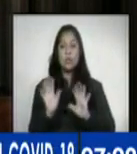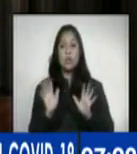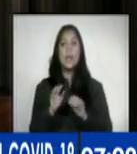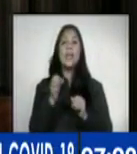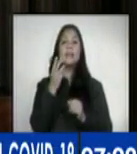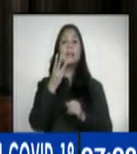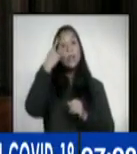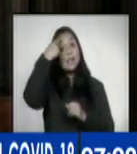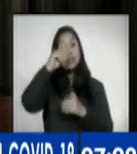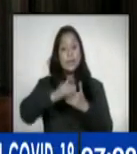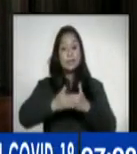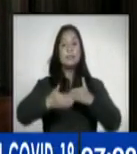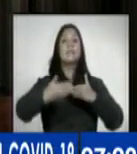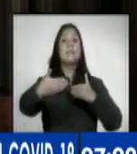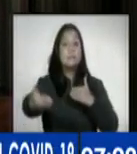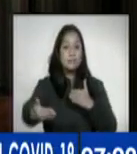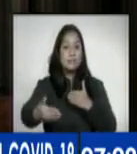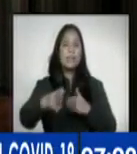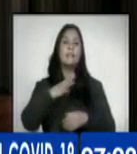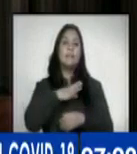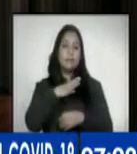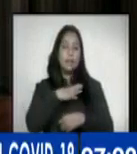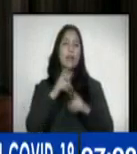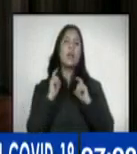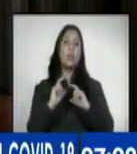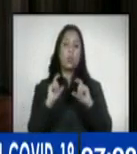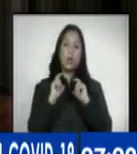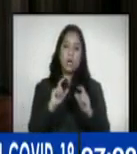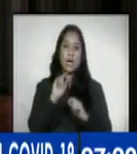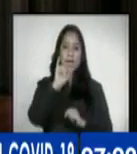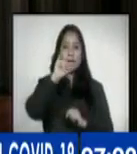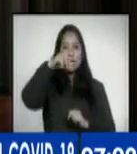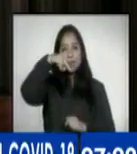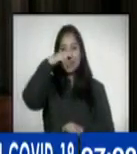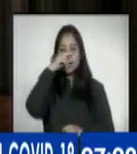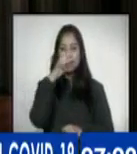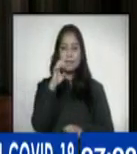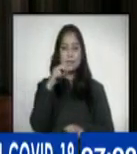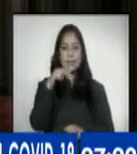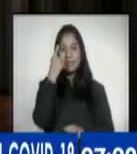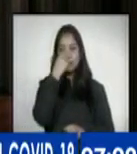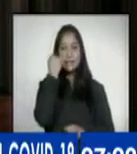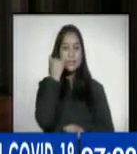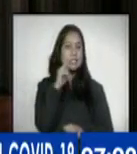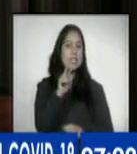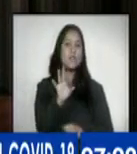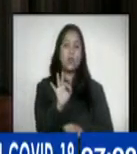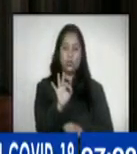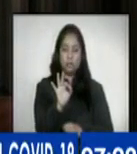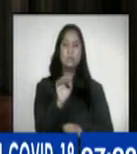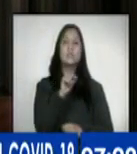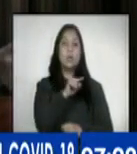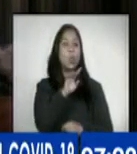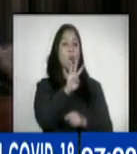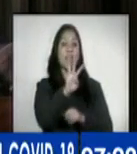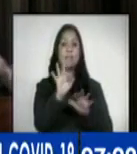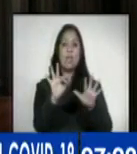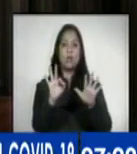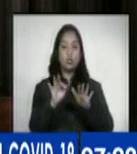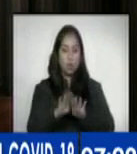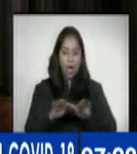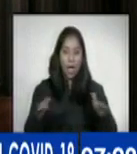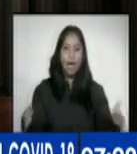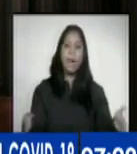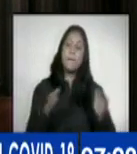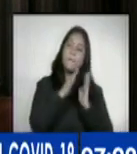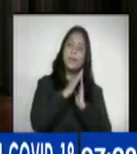más tendrá hasta cuidados intensivos, con 48 camas en cuidados intensivos, que sería el más